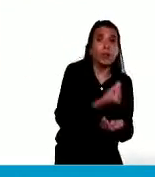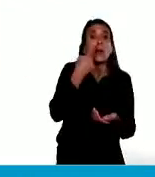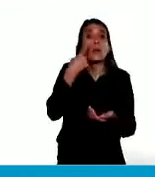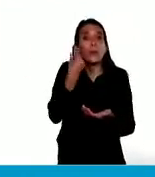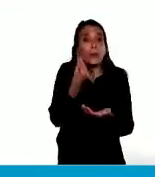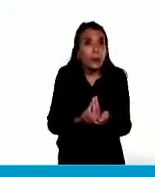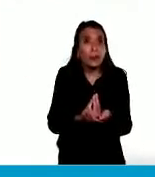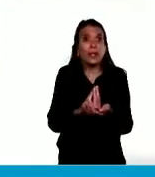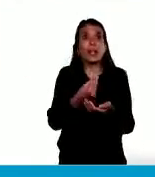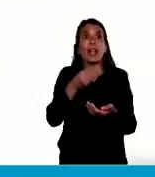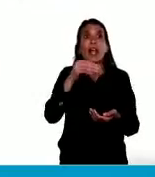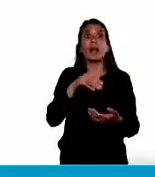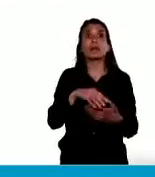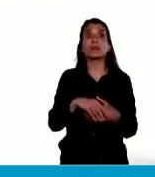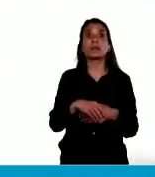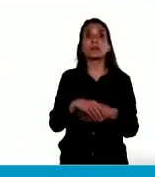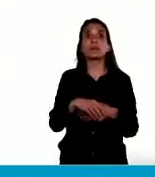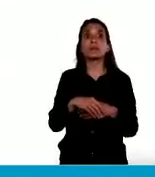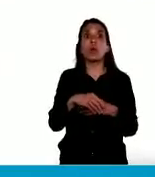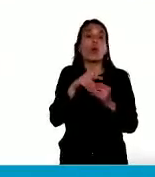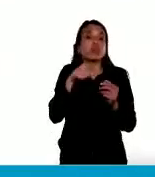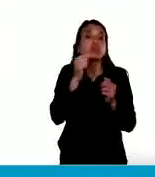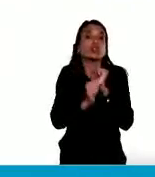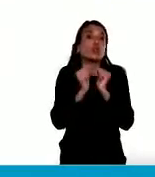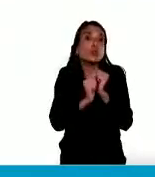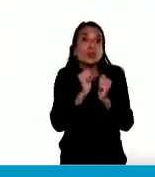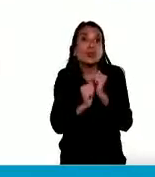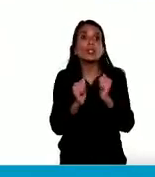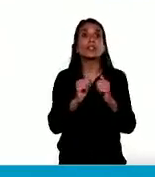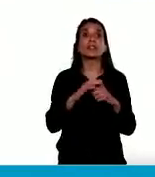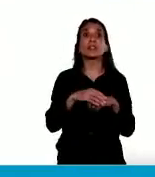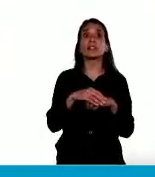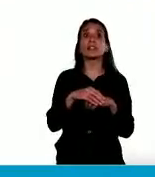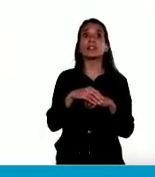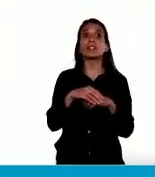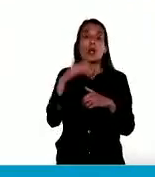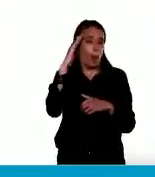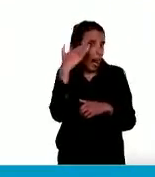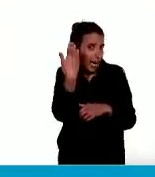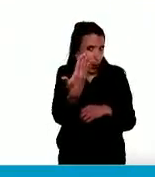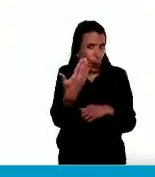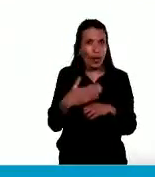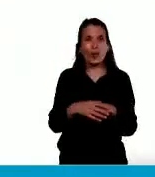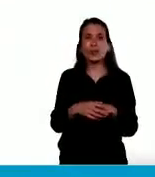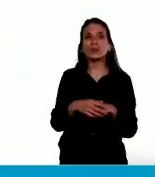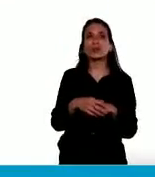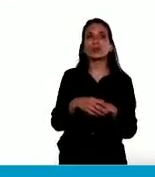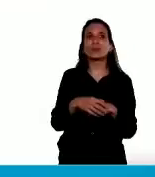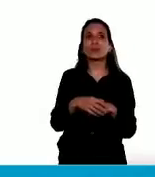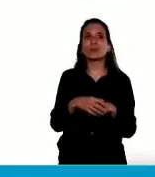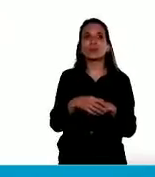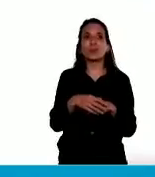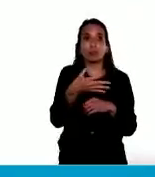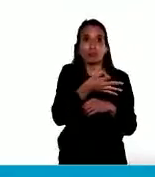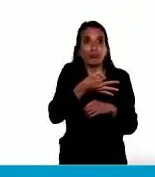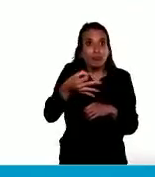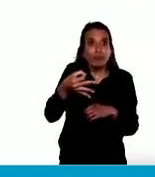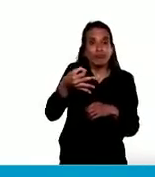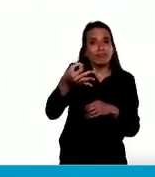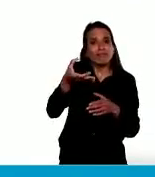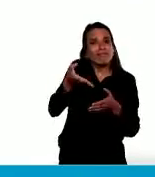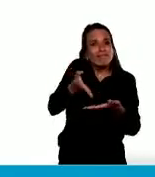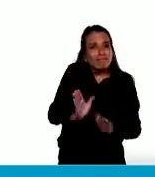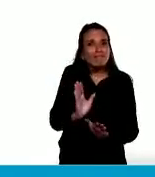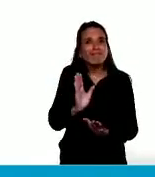a hacer su historia, como yo siempre la recuerdo, en mi distrito natal, en